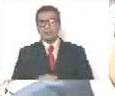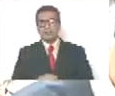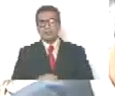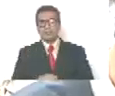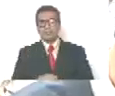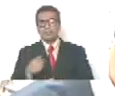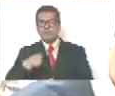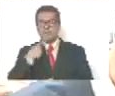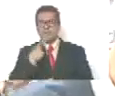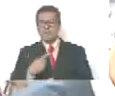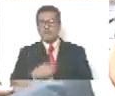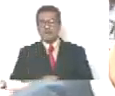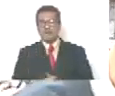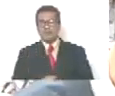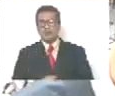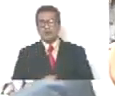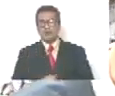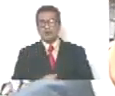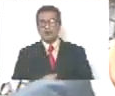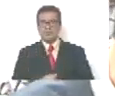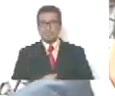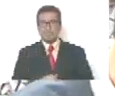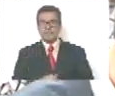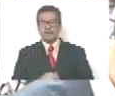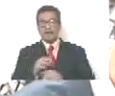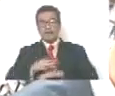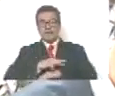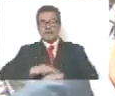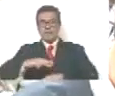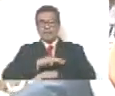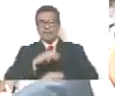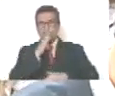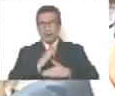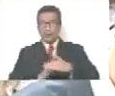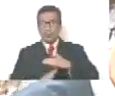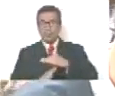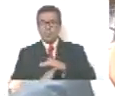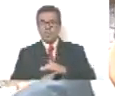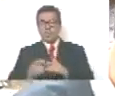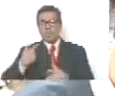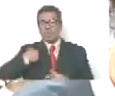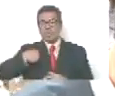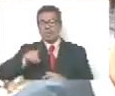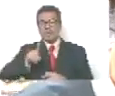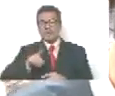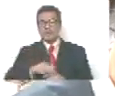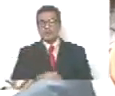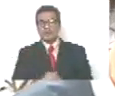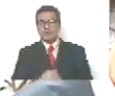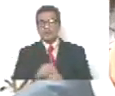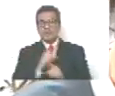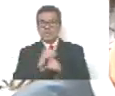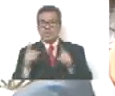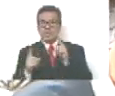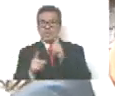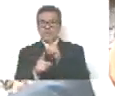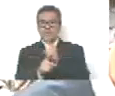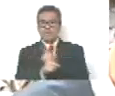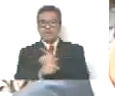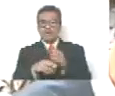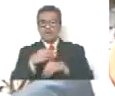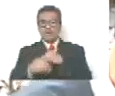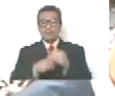veces, no podemos tener un magisterio sumiso, porque si tenemos un magisterio sumiso, seguramente ese será un